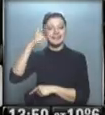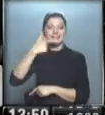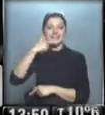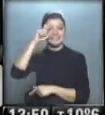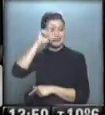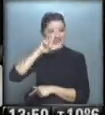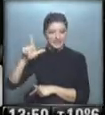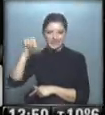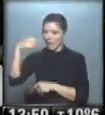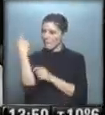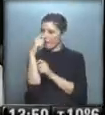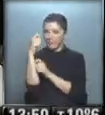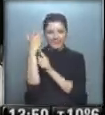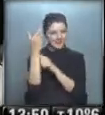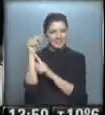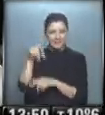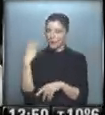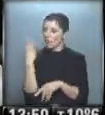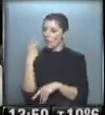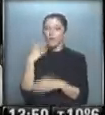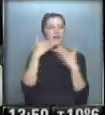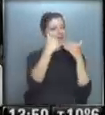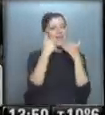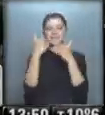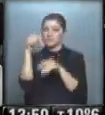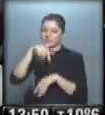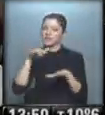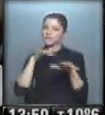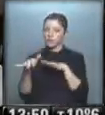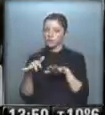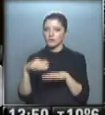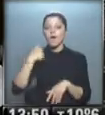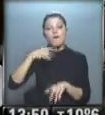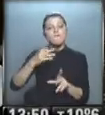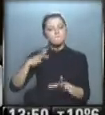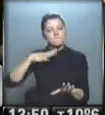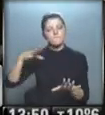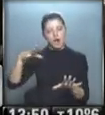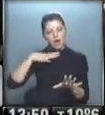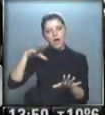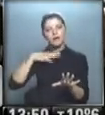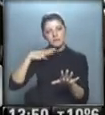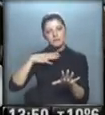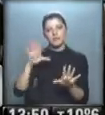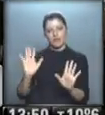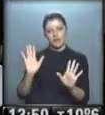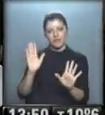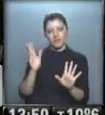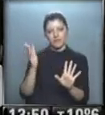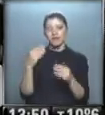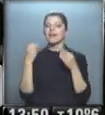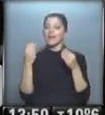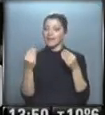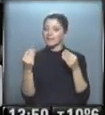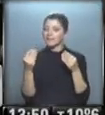igual que yo Agradeciendo esto saben lo que nos falta presidenta de todos los argentinos que